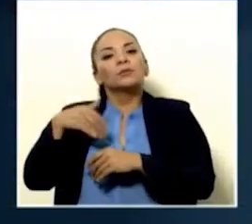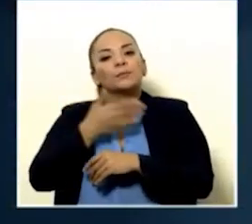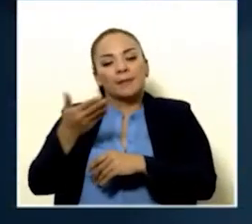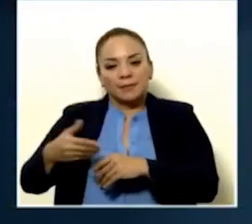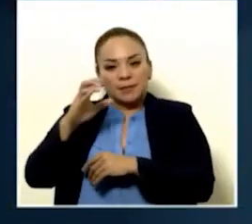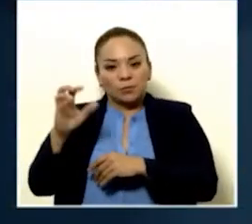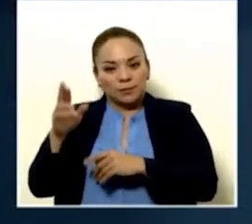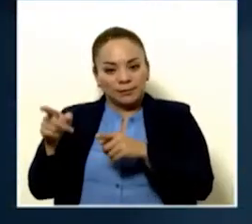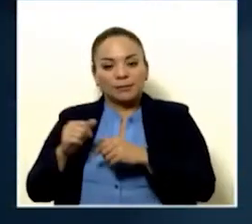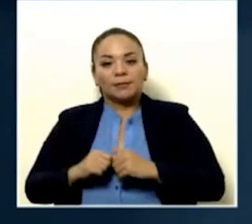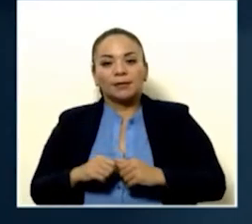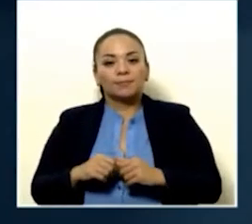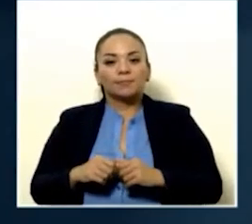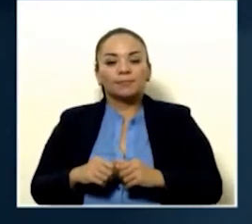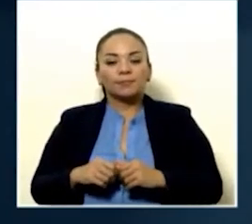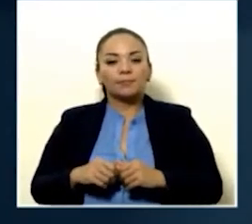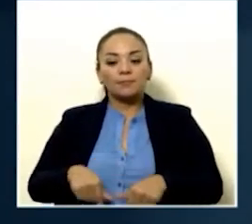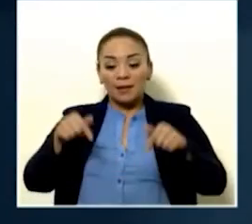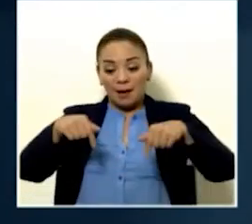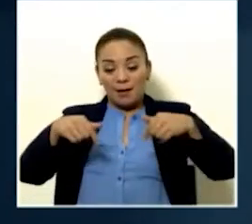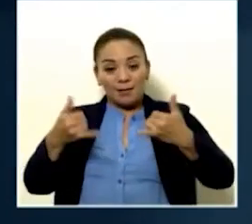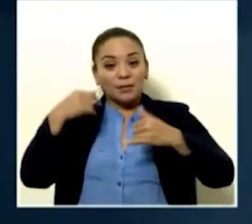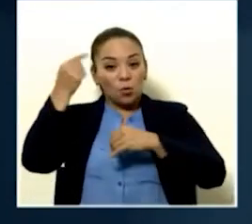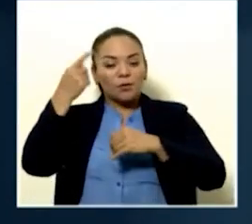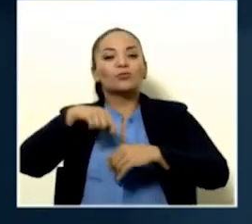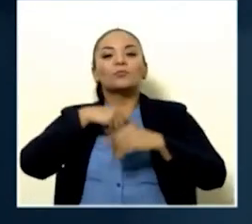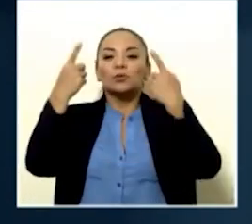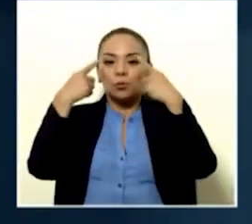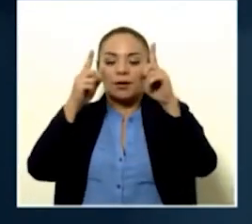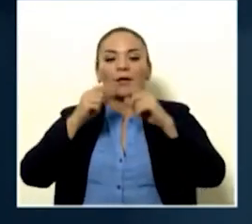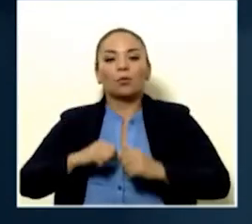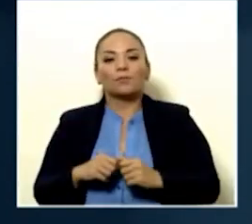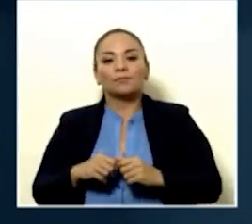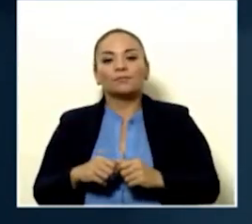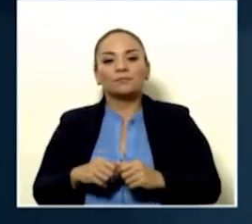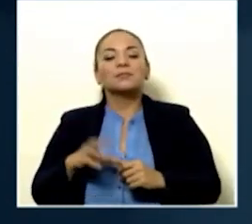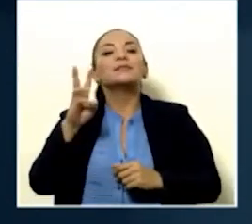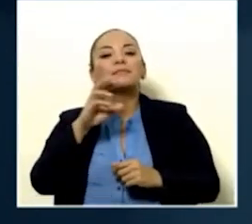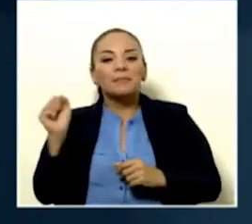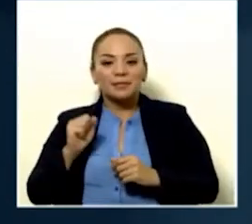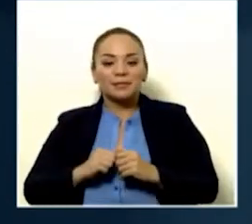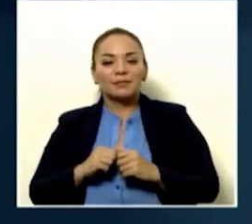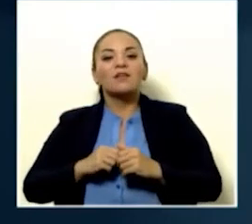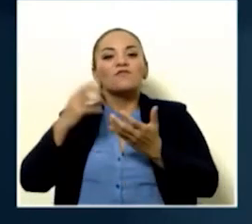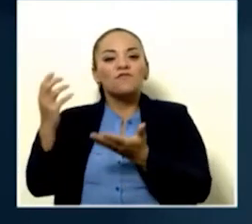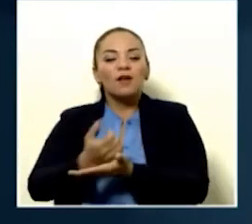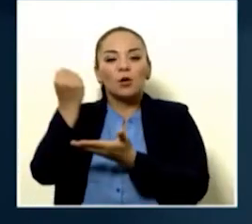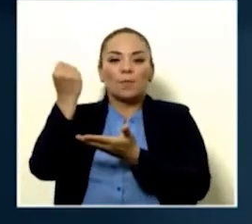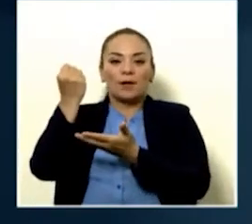de la República, en esta administración hemos logrado en 6 meses